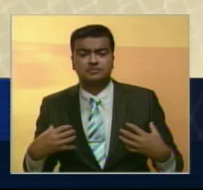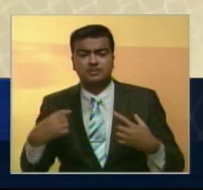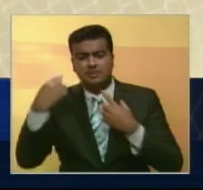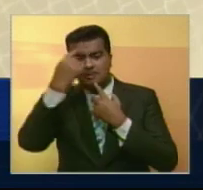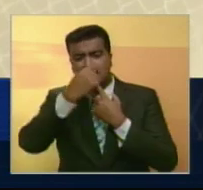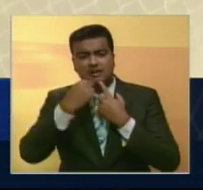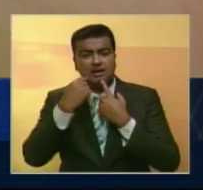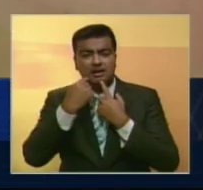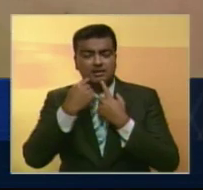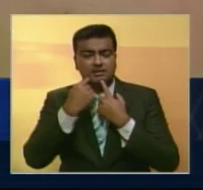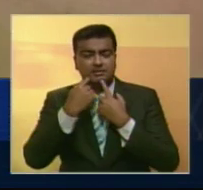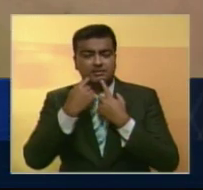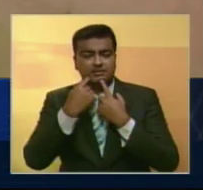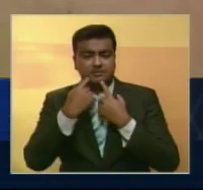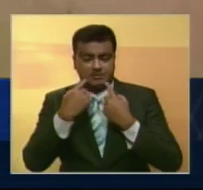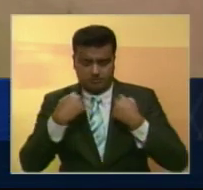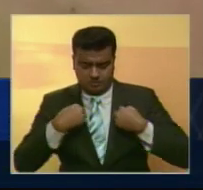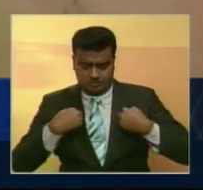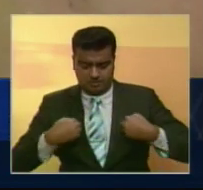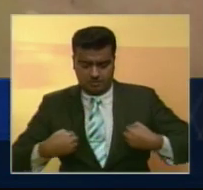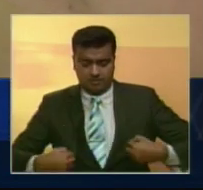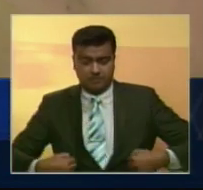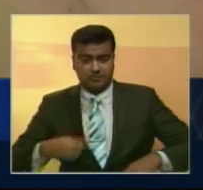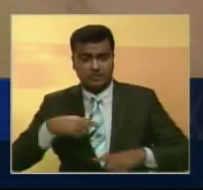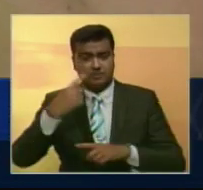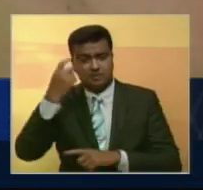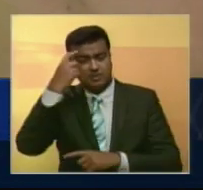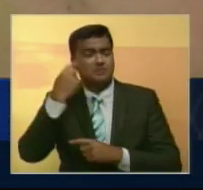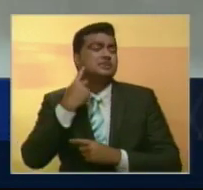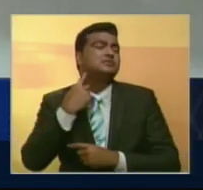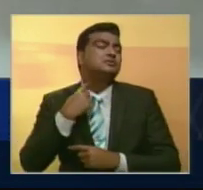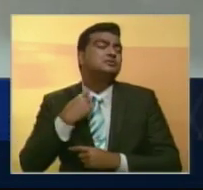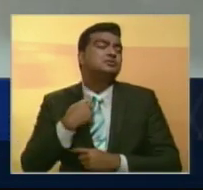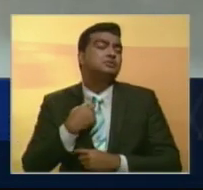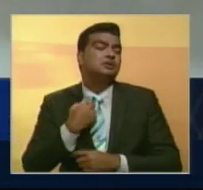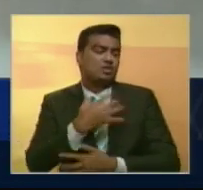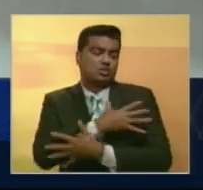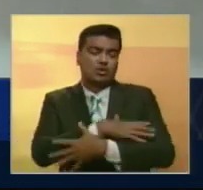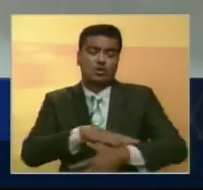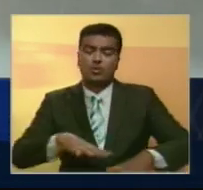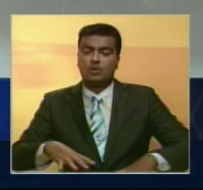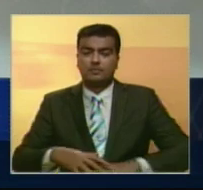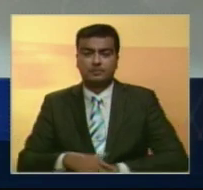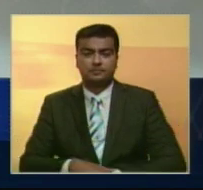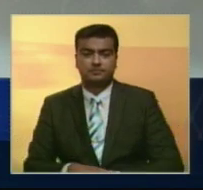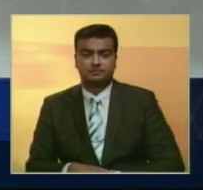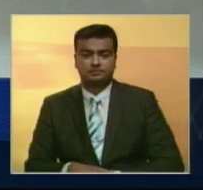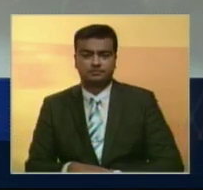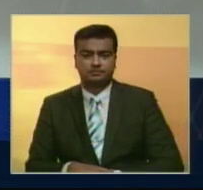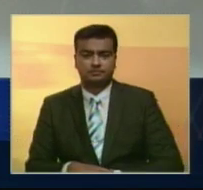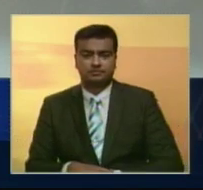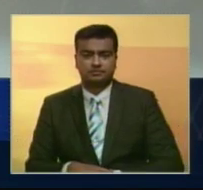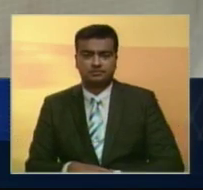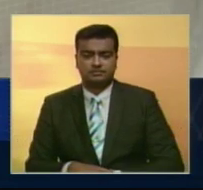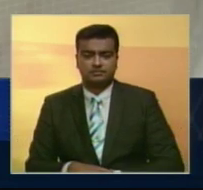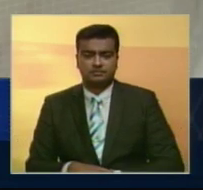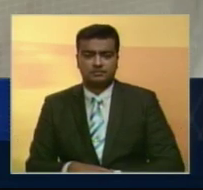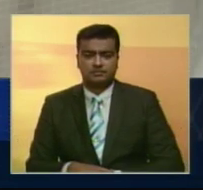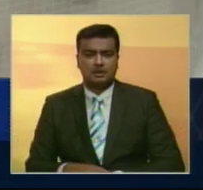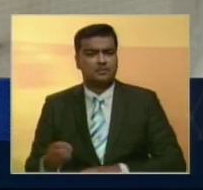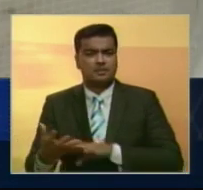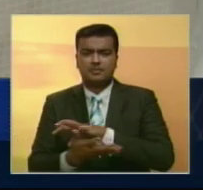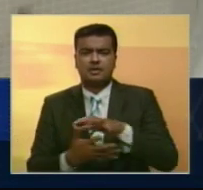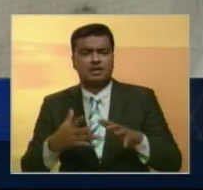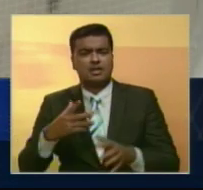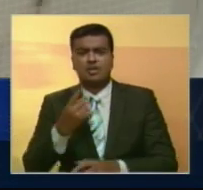frente, en la cara, va bajando poco a poco al día siguiente por el cuello y llega al resto del cuerpo como si fuera el sarampión. El problema es que no